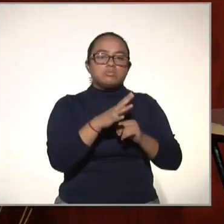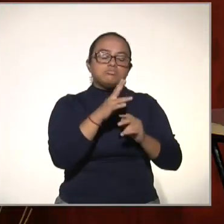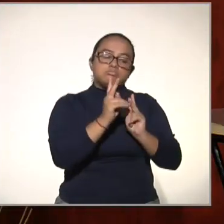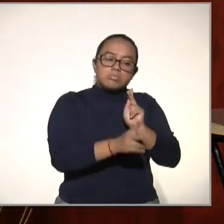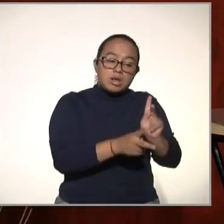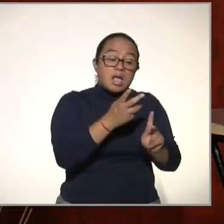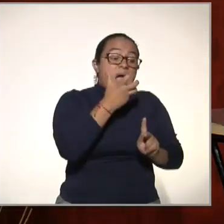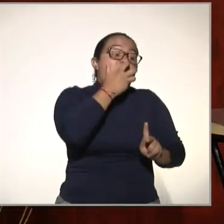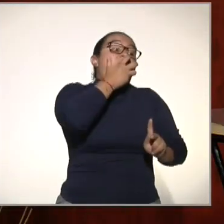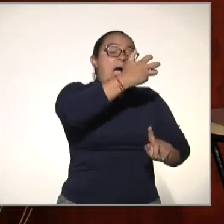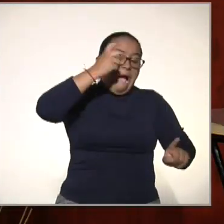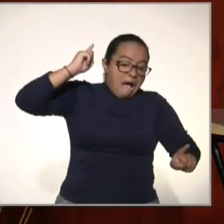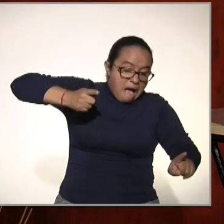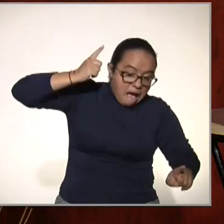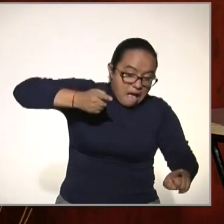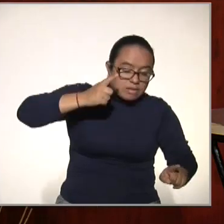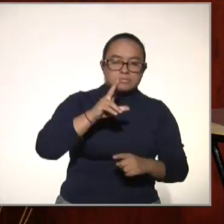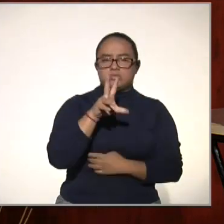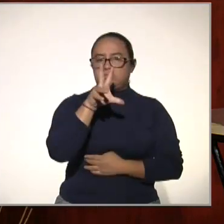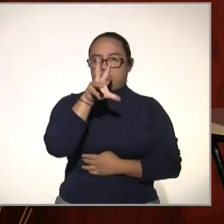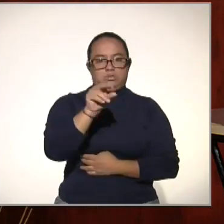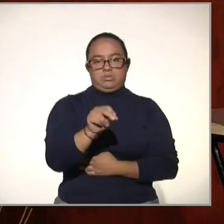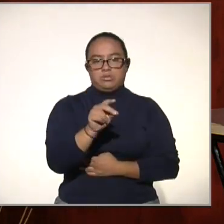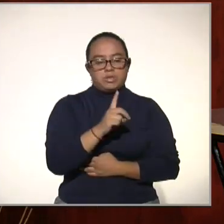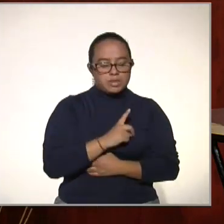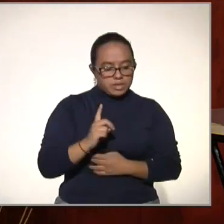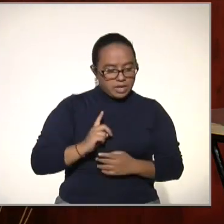todo el tiempo tenemos la posibilidad de elegir. Yo puedo elegir